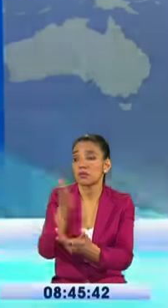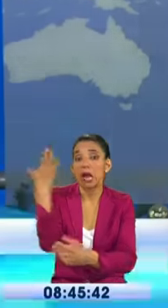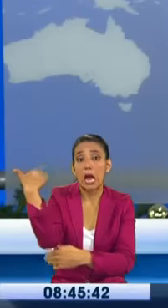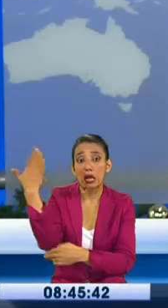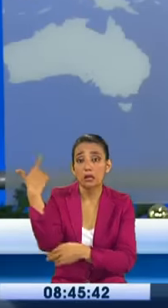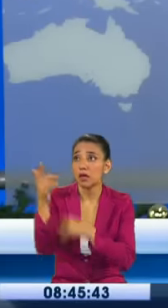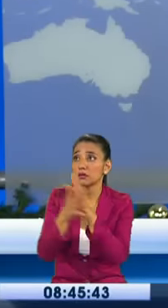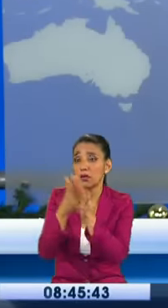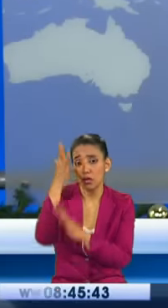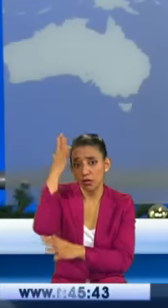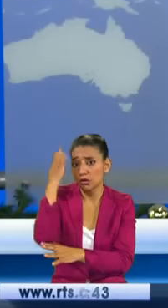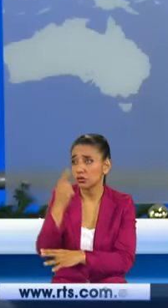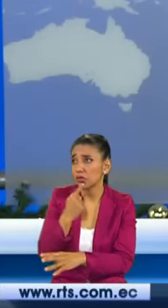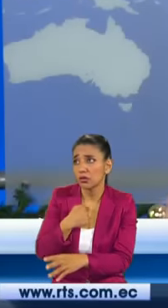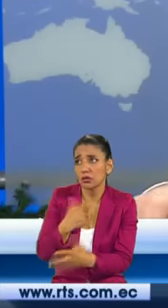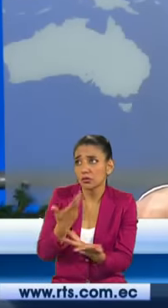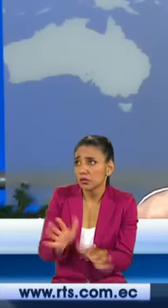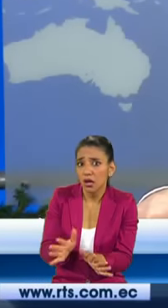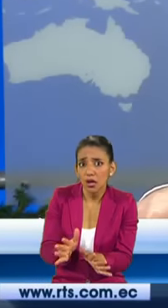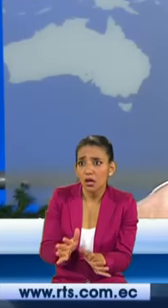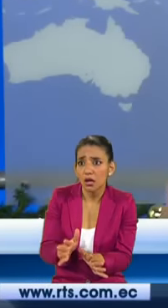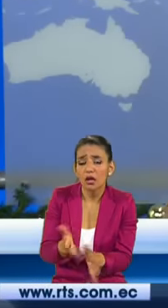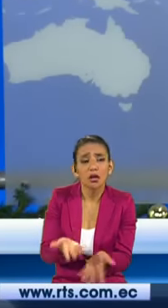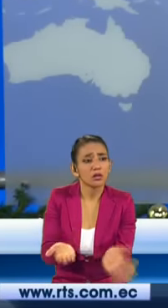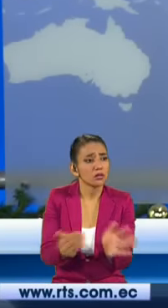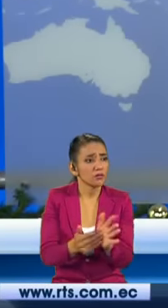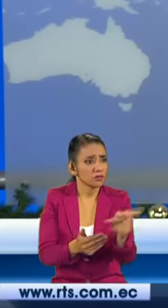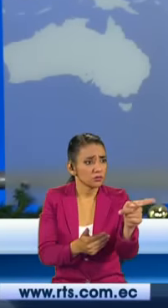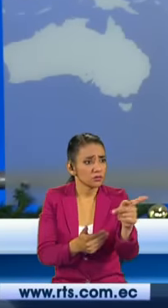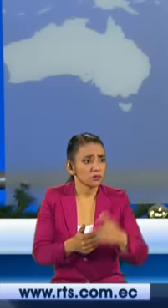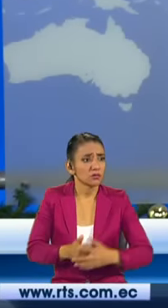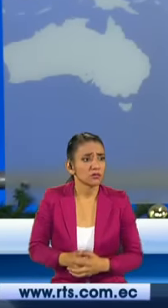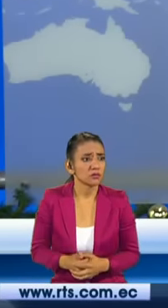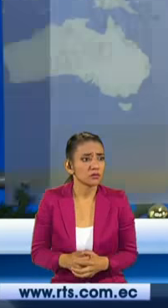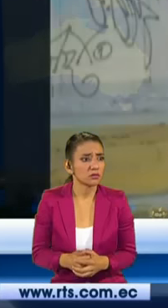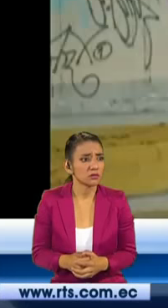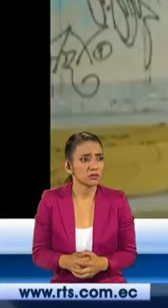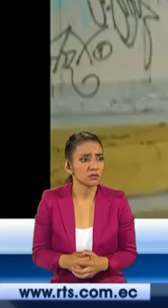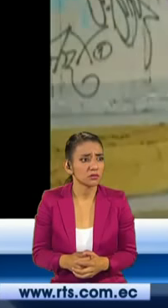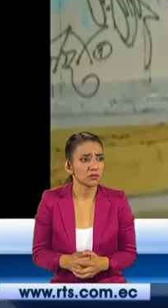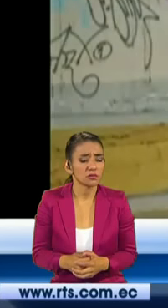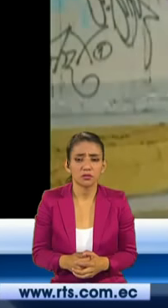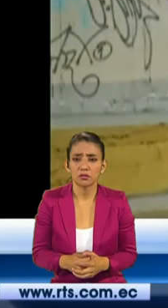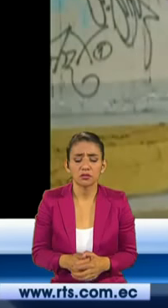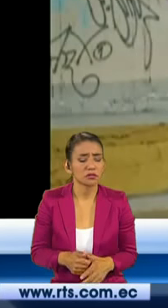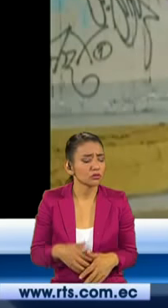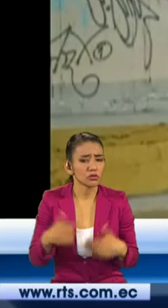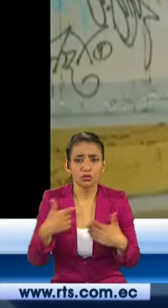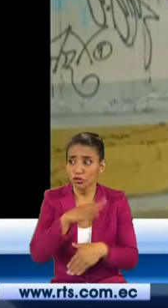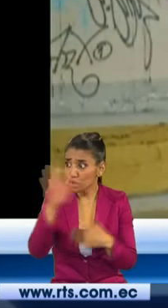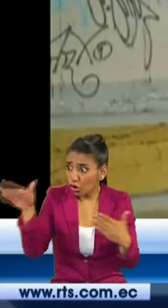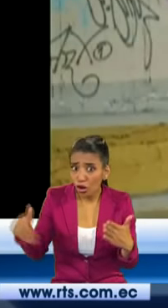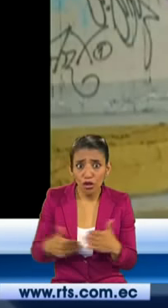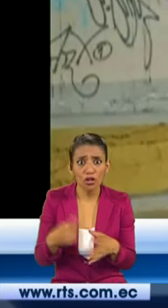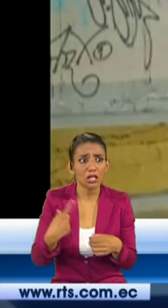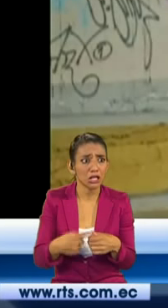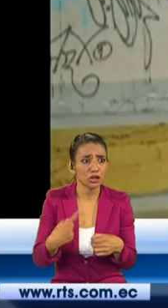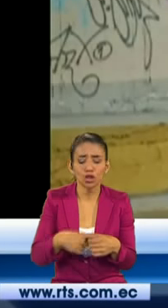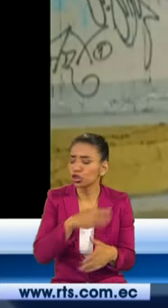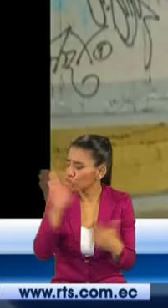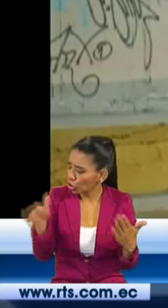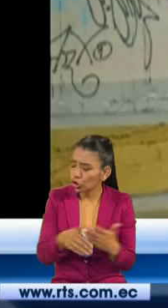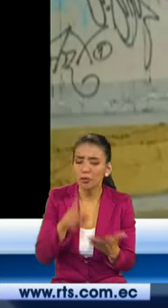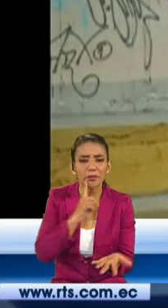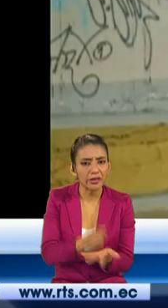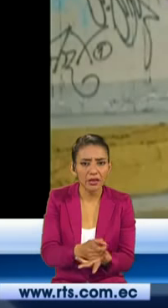alcalde Rodas, algo se tiene que hacer. Póngale otra vez, señor productor, miren esto, es todos los sitios de la ciudad de Quito, todos, todos,